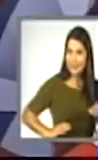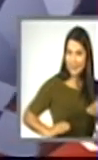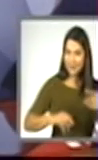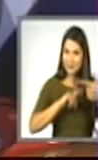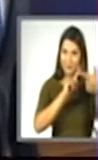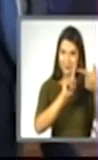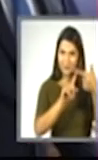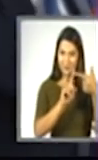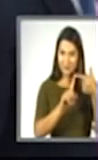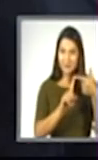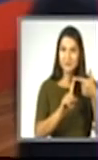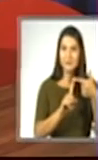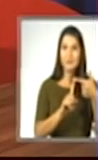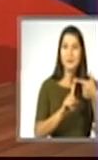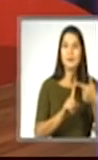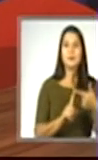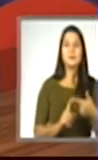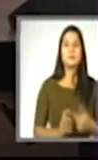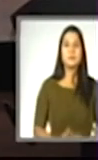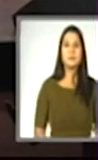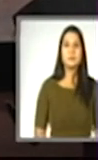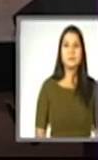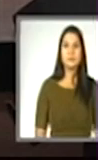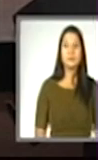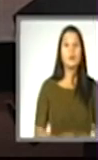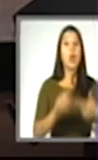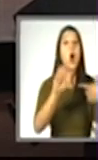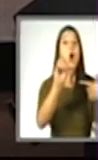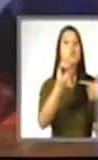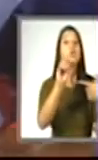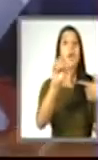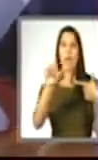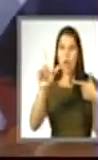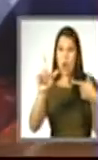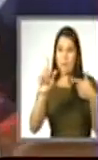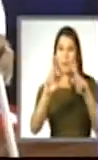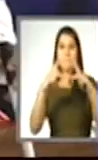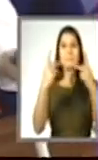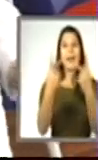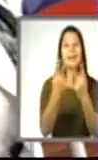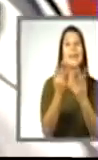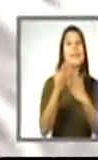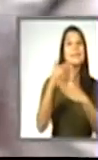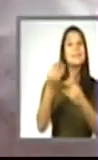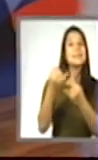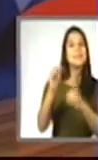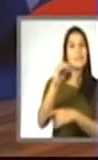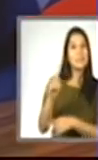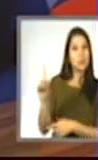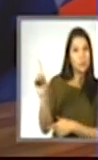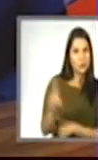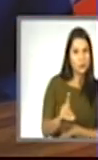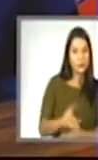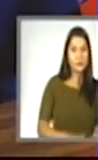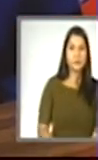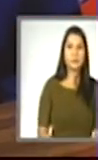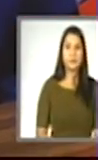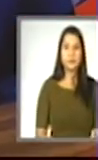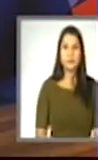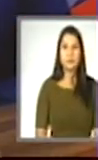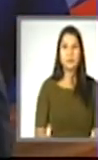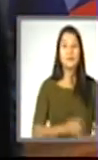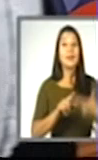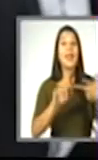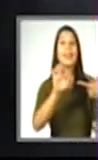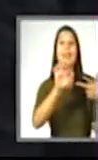es inequitativo. pristino es la pristino, exactamente, pristino, pero es inequitativo. Y en este caso, el acceso a medios es inequitativo. Sí, totalmente, y por eso